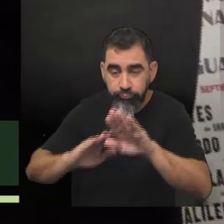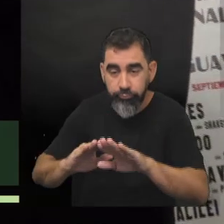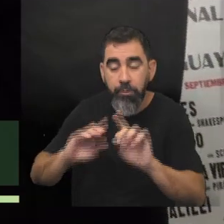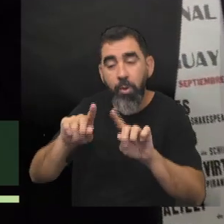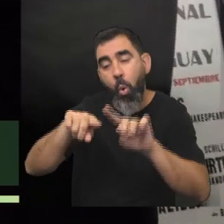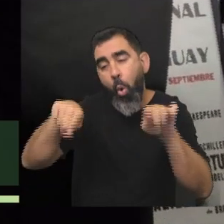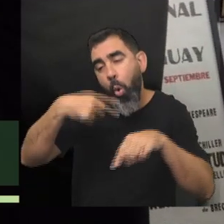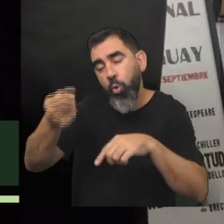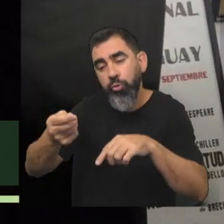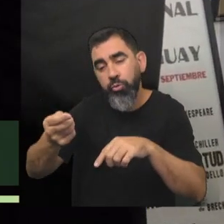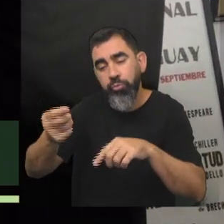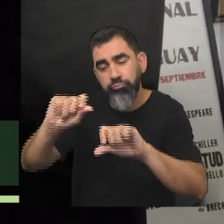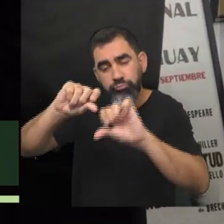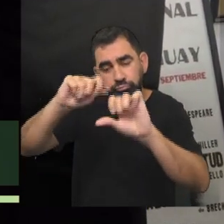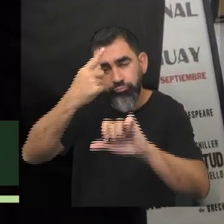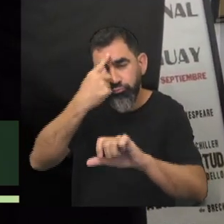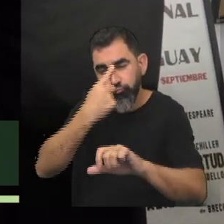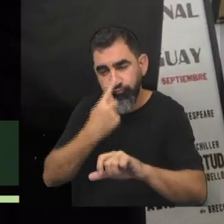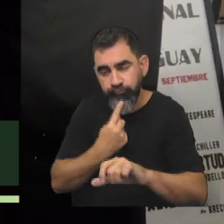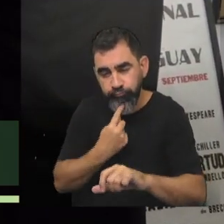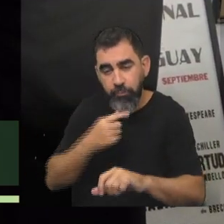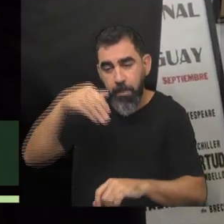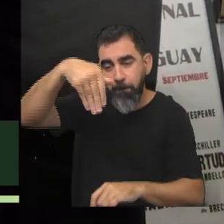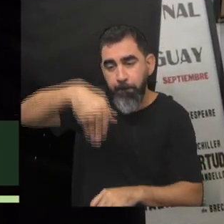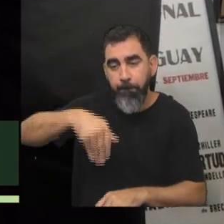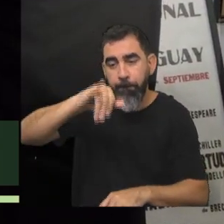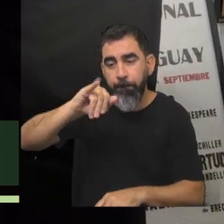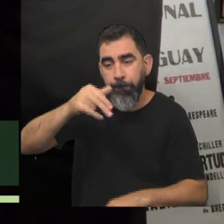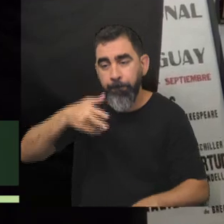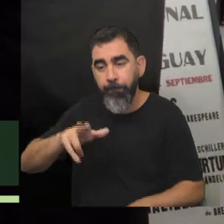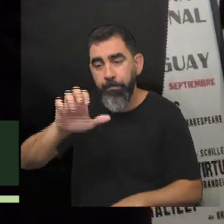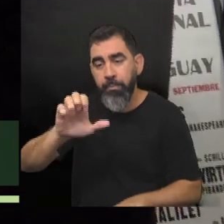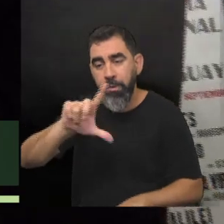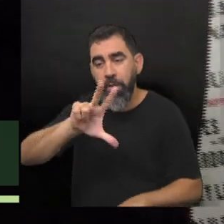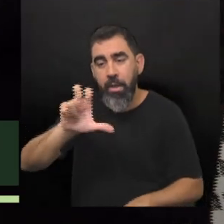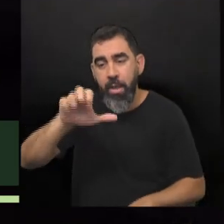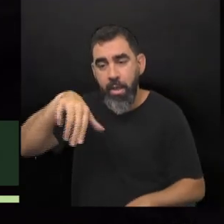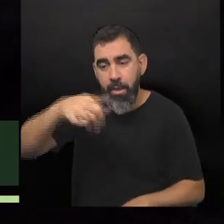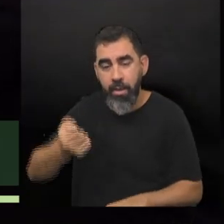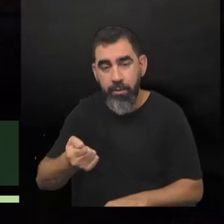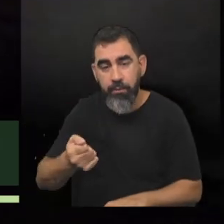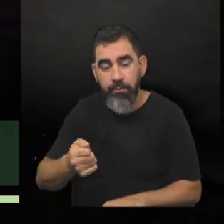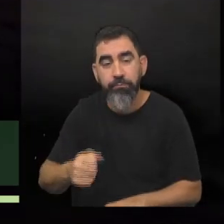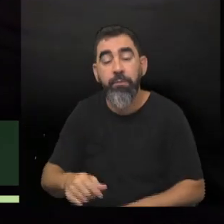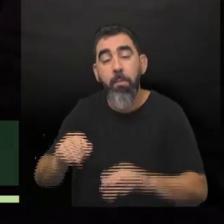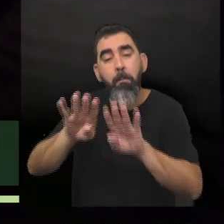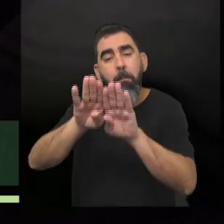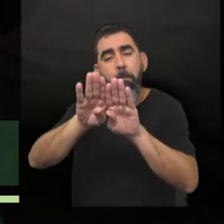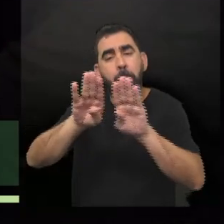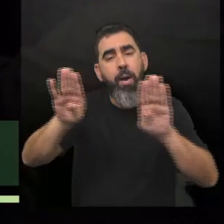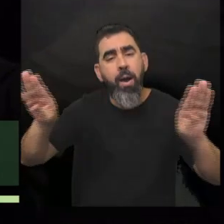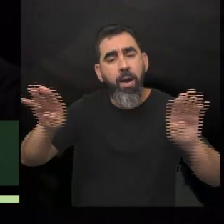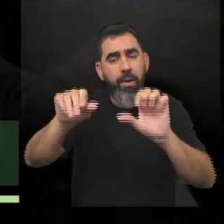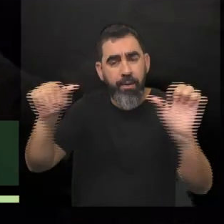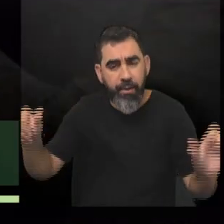cuadro un busto que está allá de michelena del propio Zavala y bueno también esto es expresa un poco Esta pared todo lo que hemos hecho